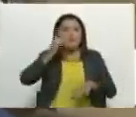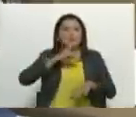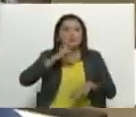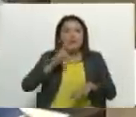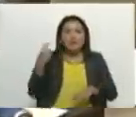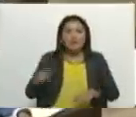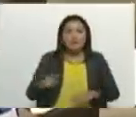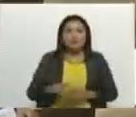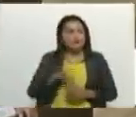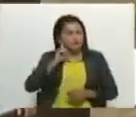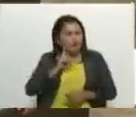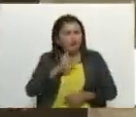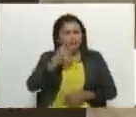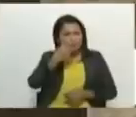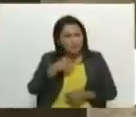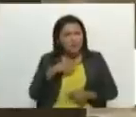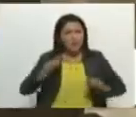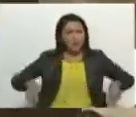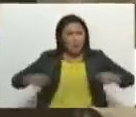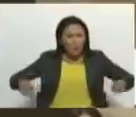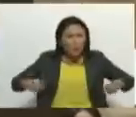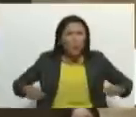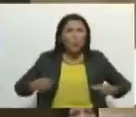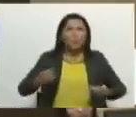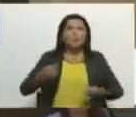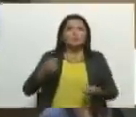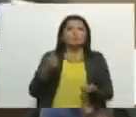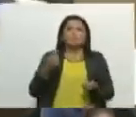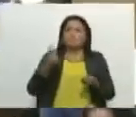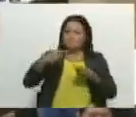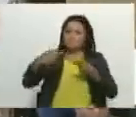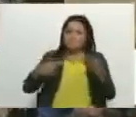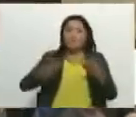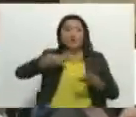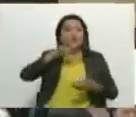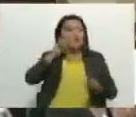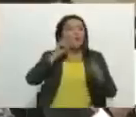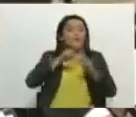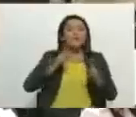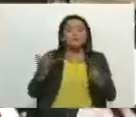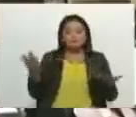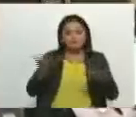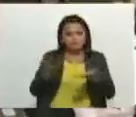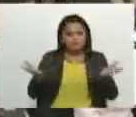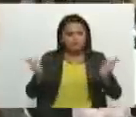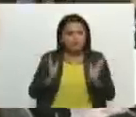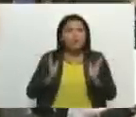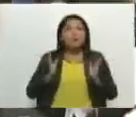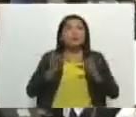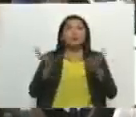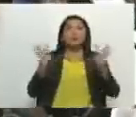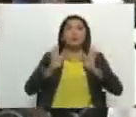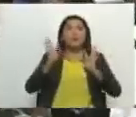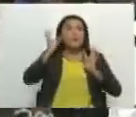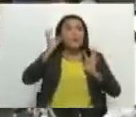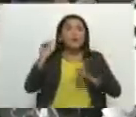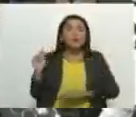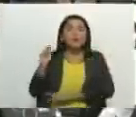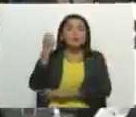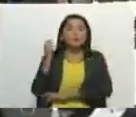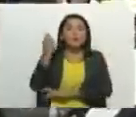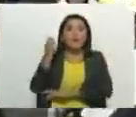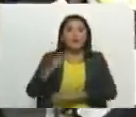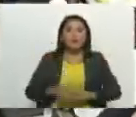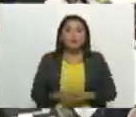debe ser, querida Carolina, nuestro desafío como mujeres parlamentarias. De no, le estamos haciéndole